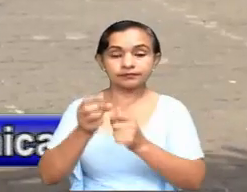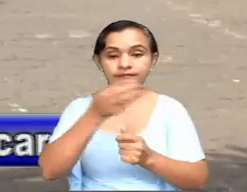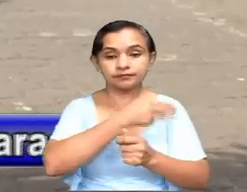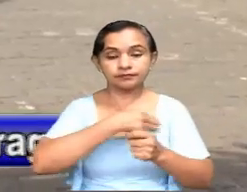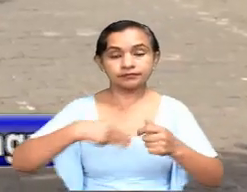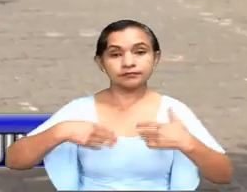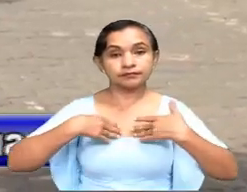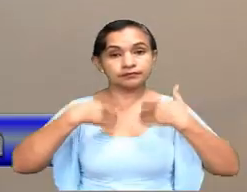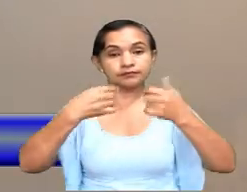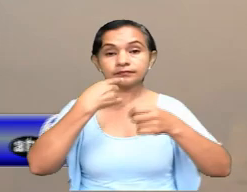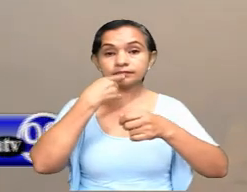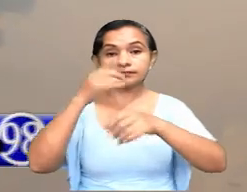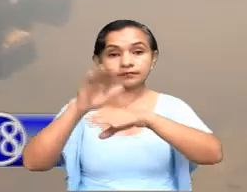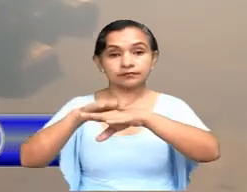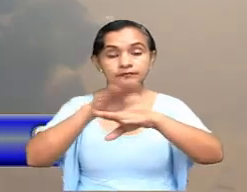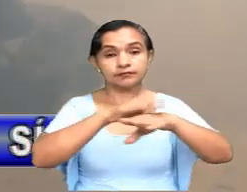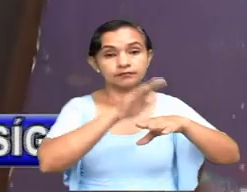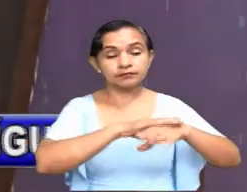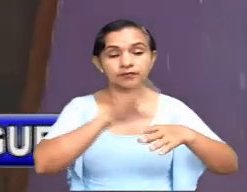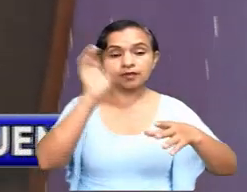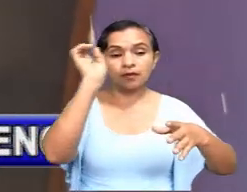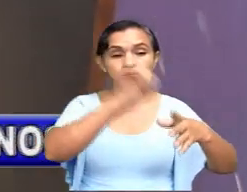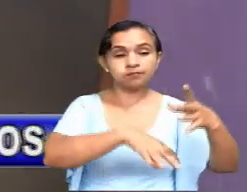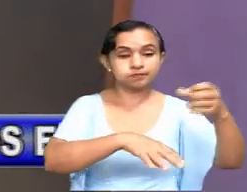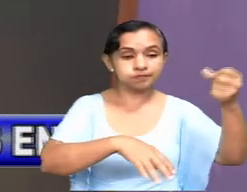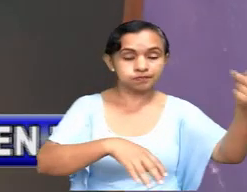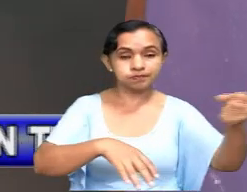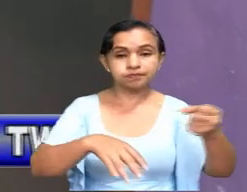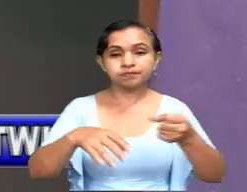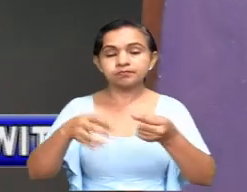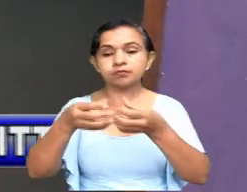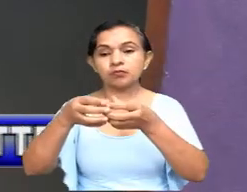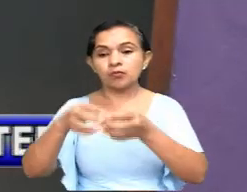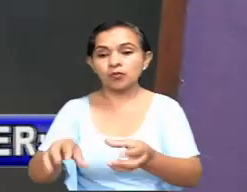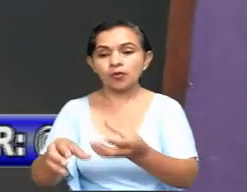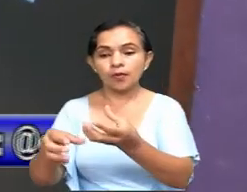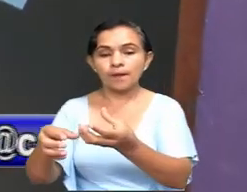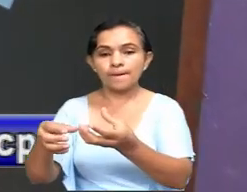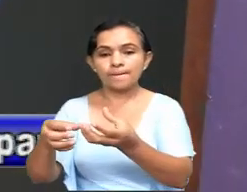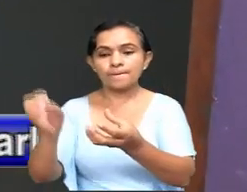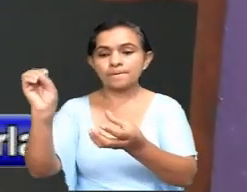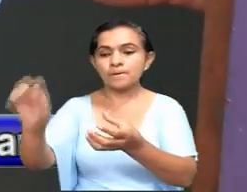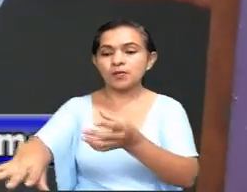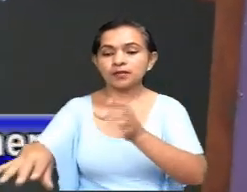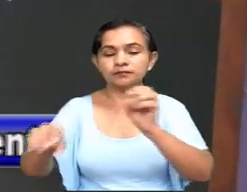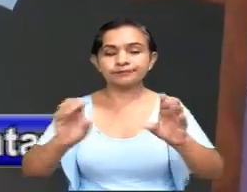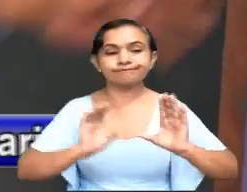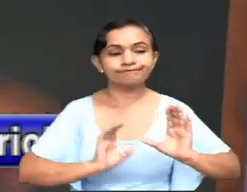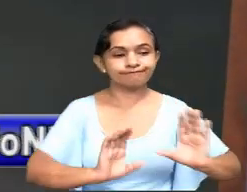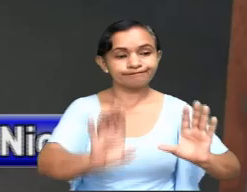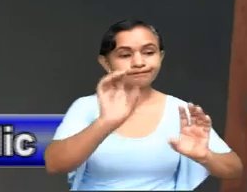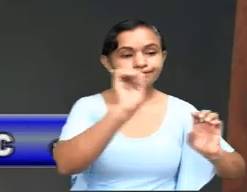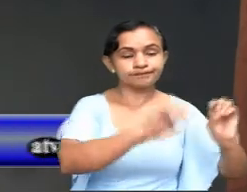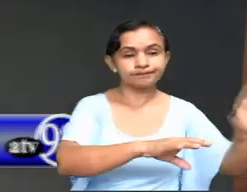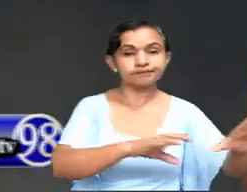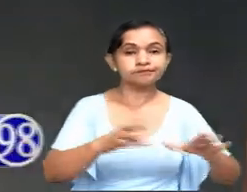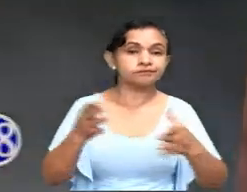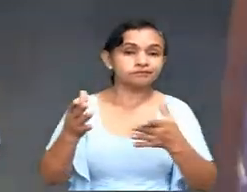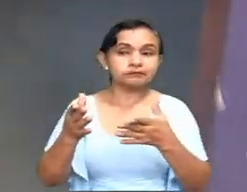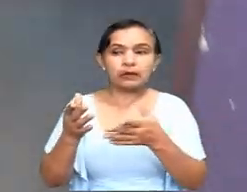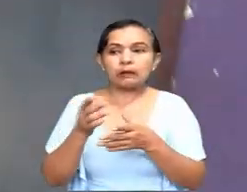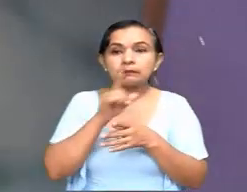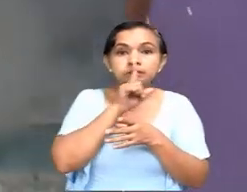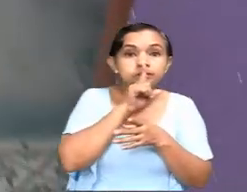a la población que cualquier bolsa plástica, cáscara de huevos o basura tiradas en las calles o botaderos